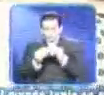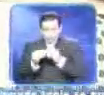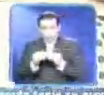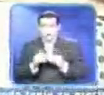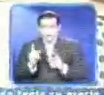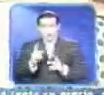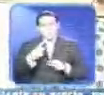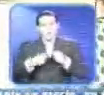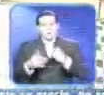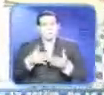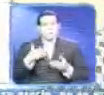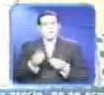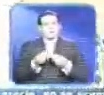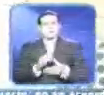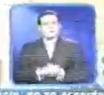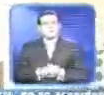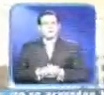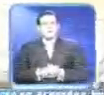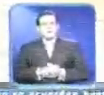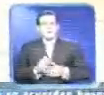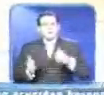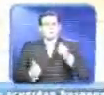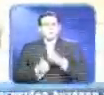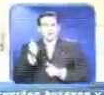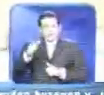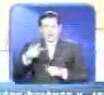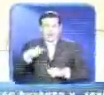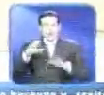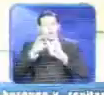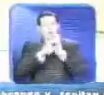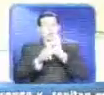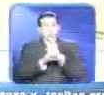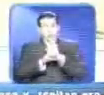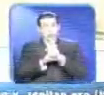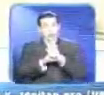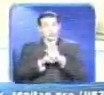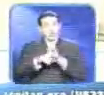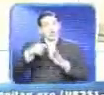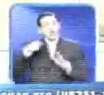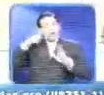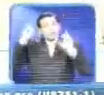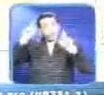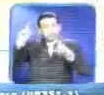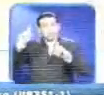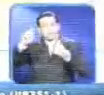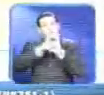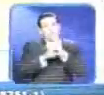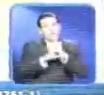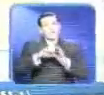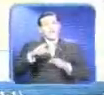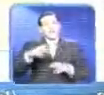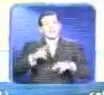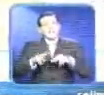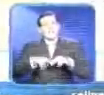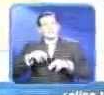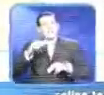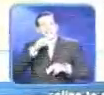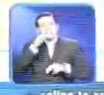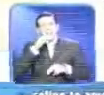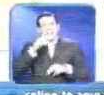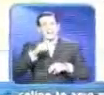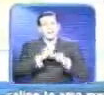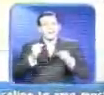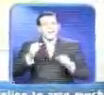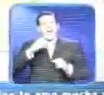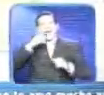¿También vienen adultos? Sí, la mayoría de nuestros cursos durante la semana son para adultos. Para niños ofrecemos actividades en las tardes y los fines de semana. Y son adultos